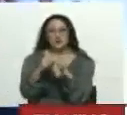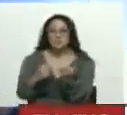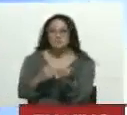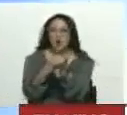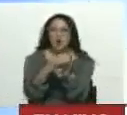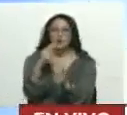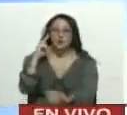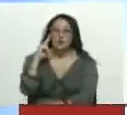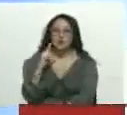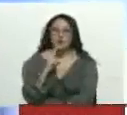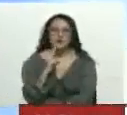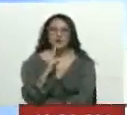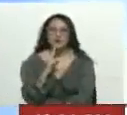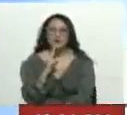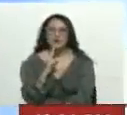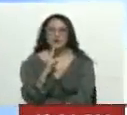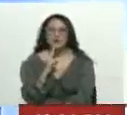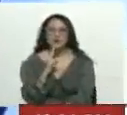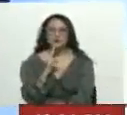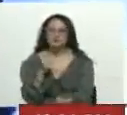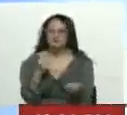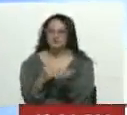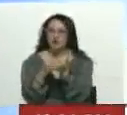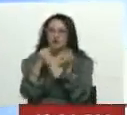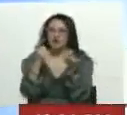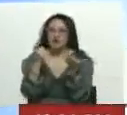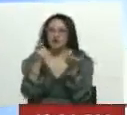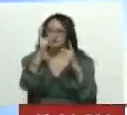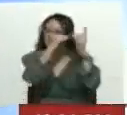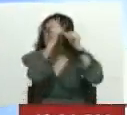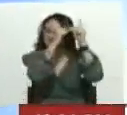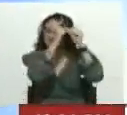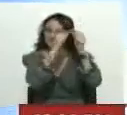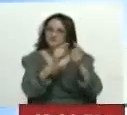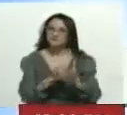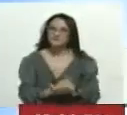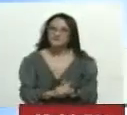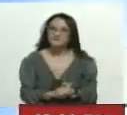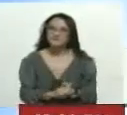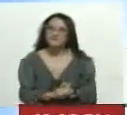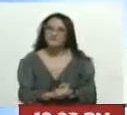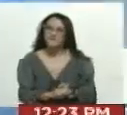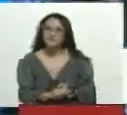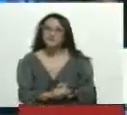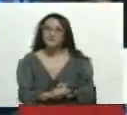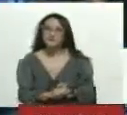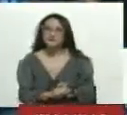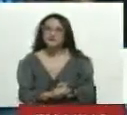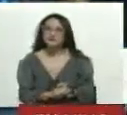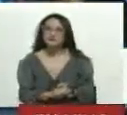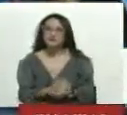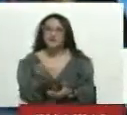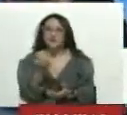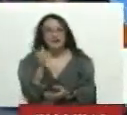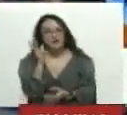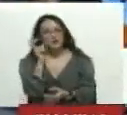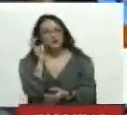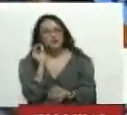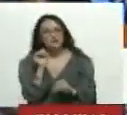bolivariano que barista a propósito de Aleida realmente es escuchar